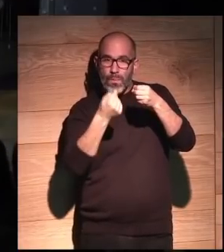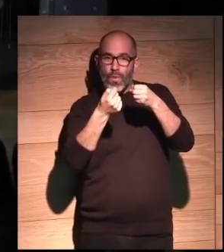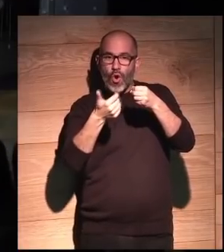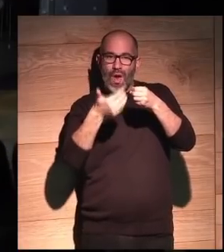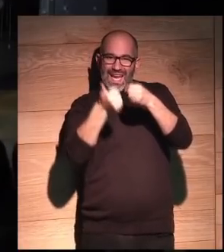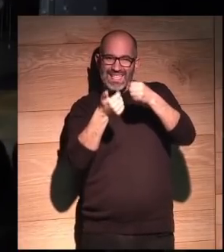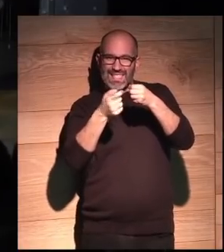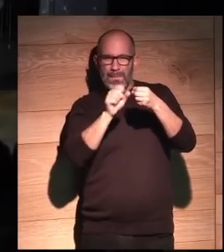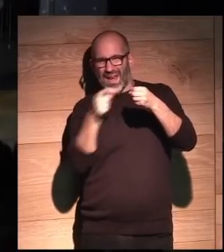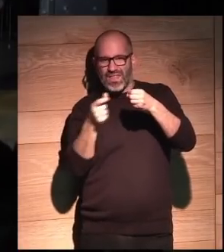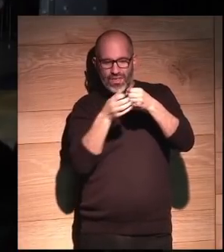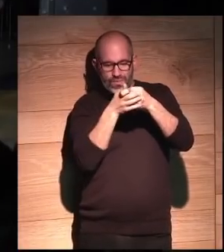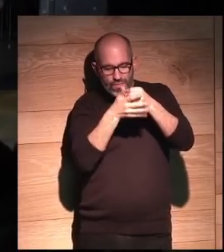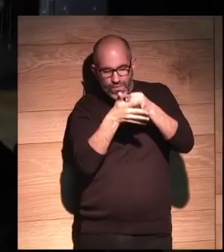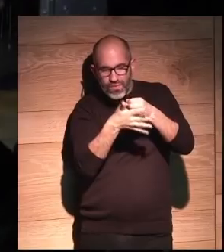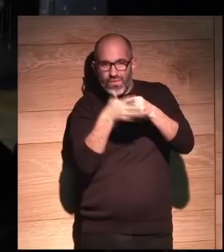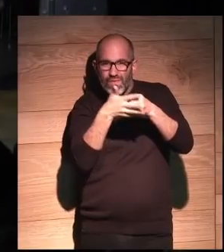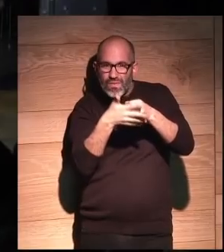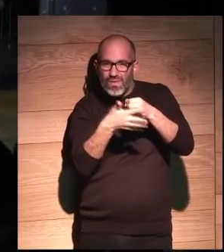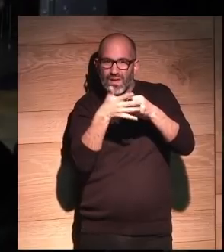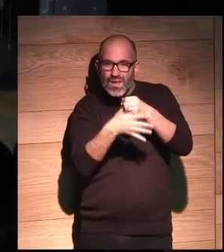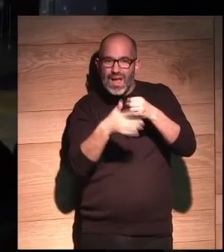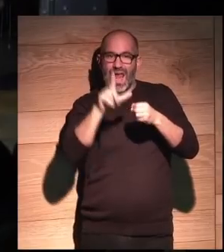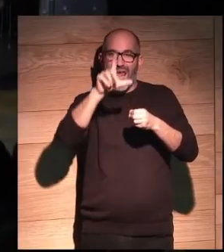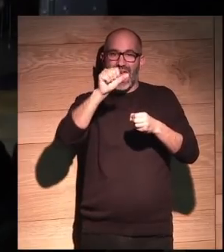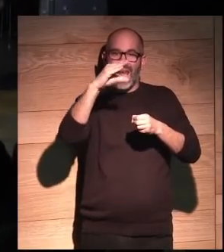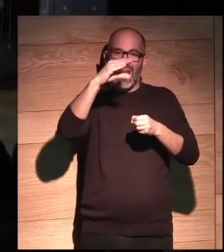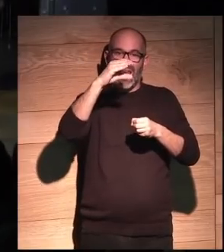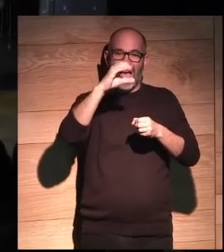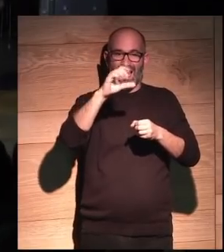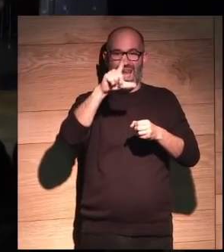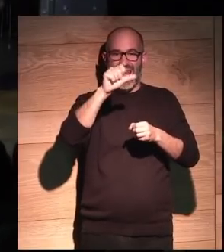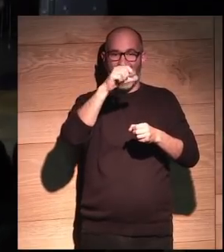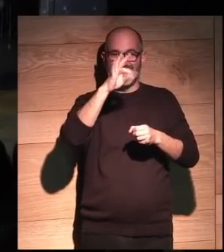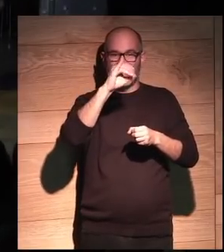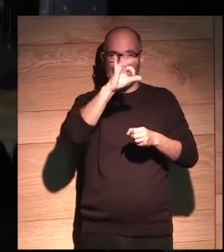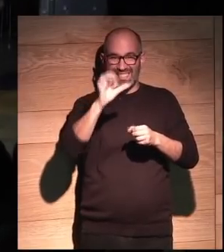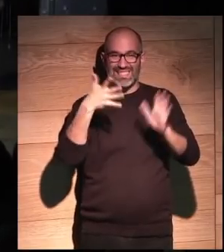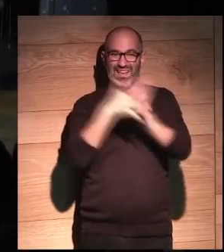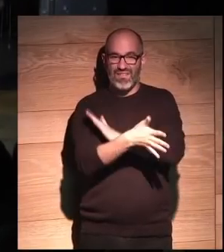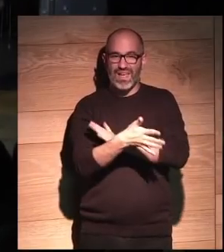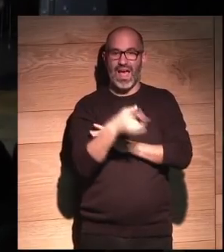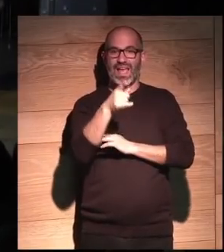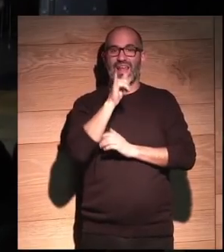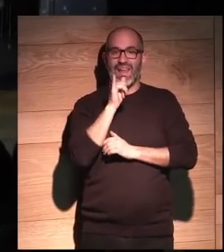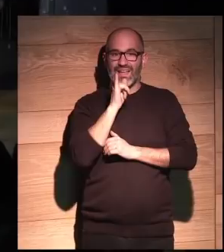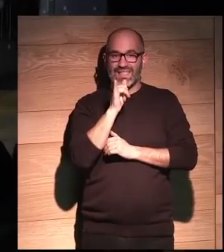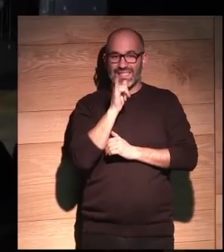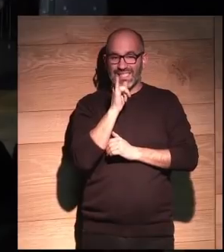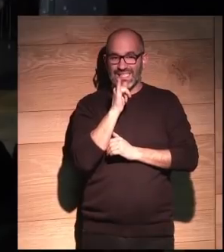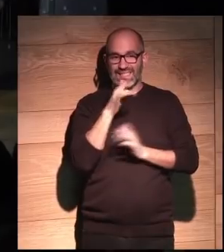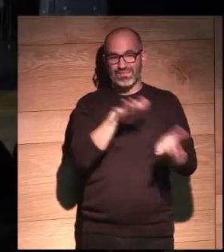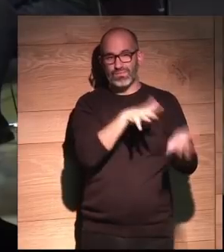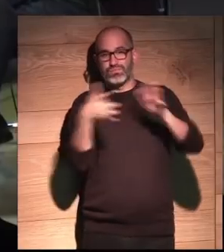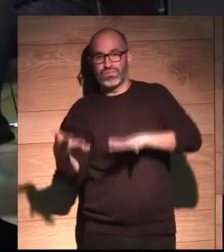denominación es lactuca, que tiene que ver con lac, lactis. Lac, lactis significa en latín y da